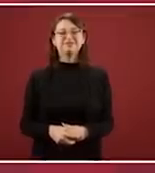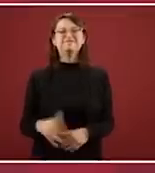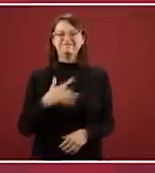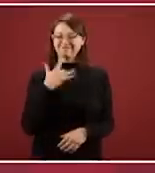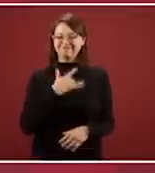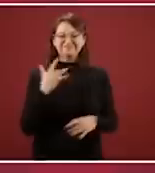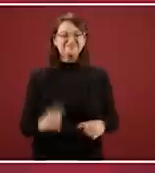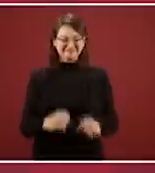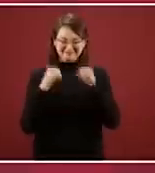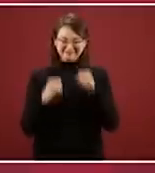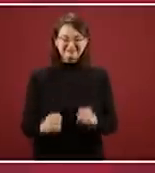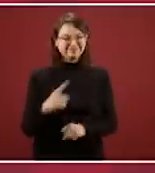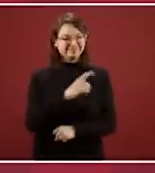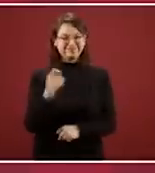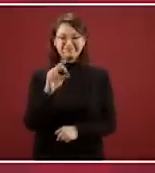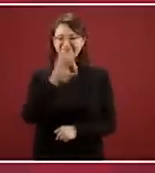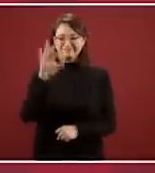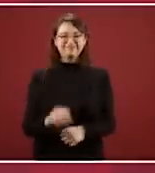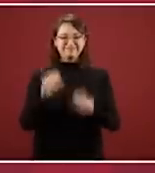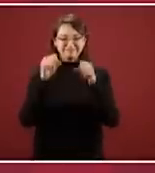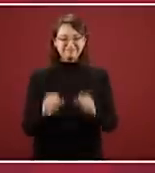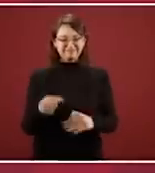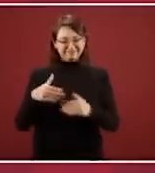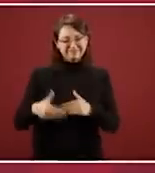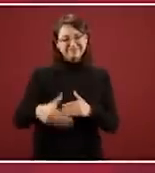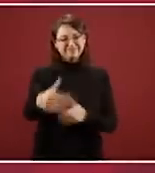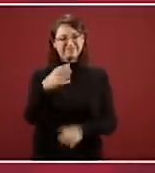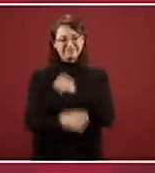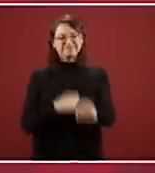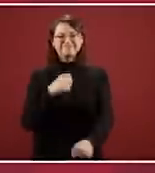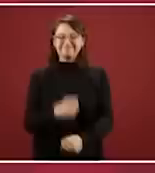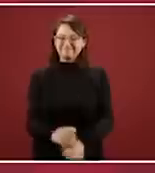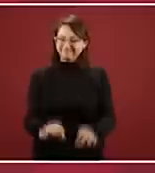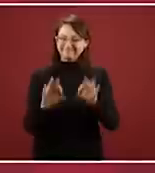absolutamente seguros, de que nos va a ir bien este año.